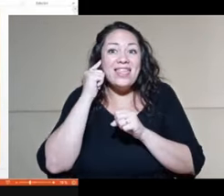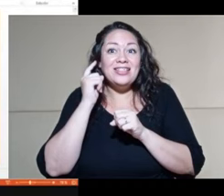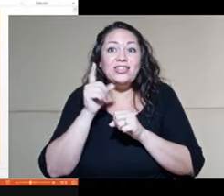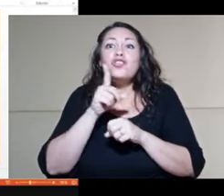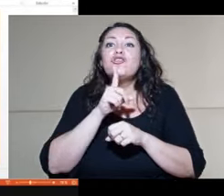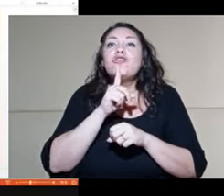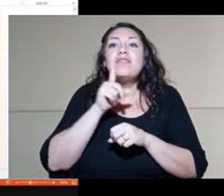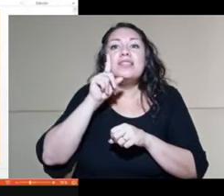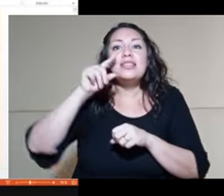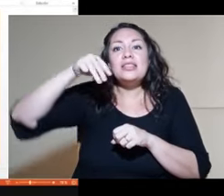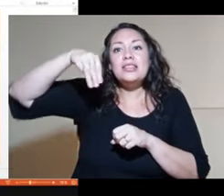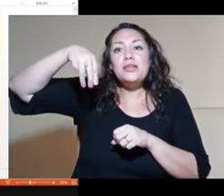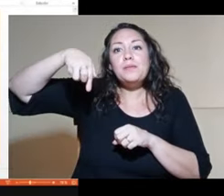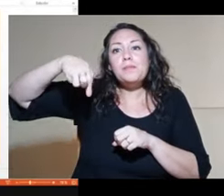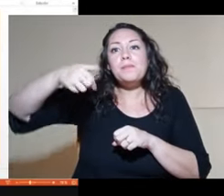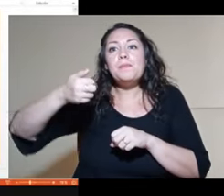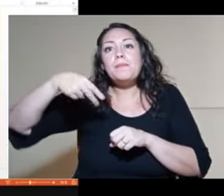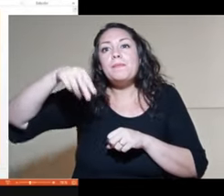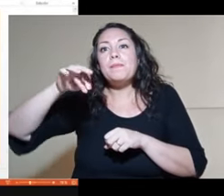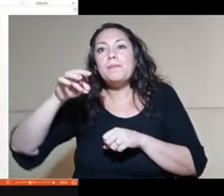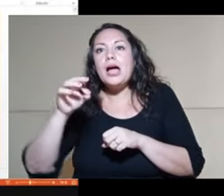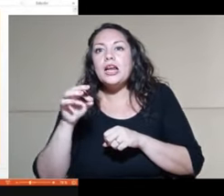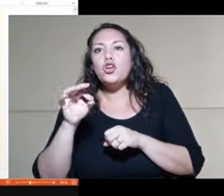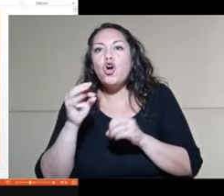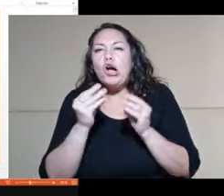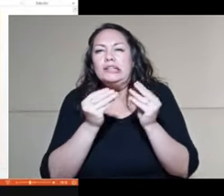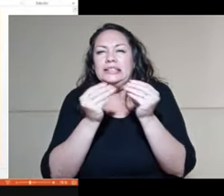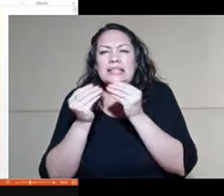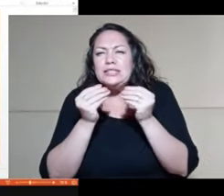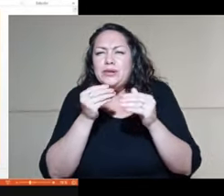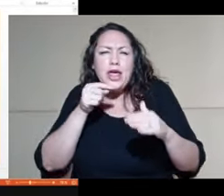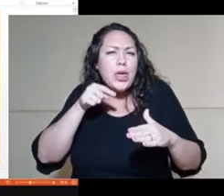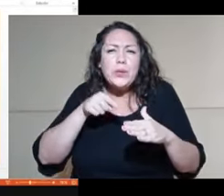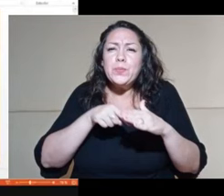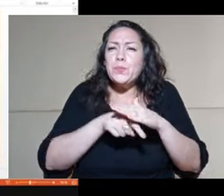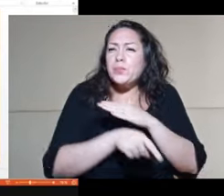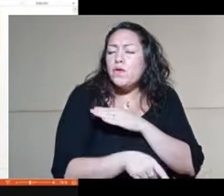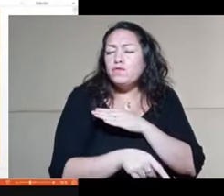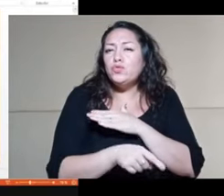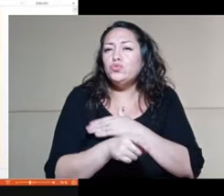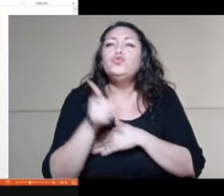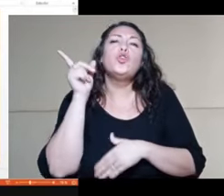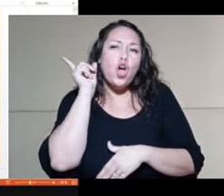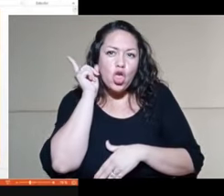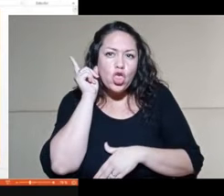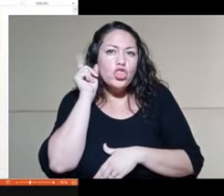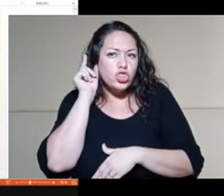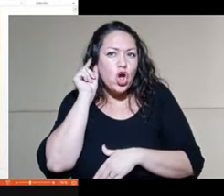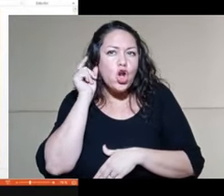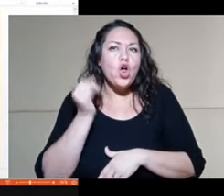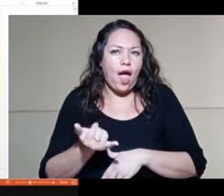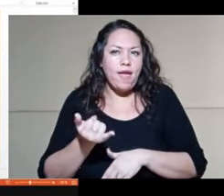mucha terminación nerviosa nociceptiva, es decir, para el dolor, ¿no? Por eso un alarido, un grito, produce un dolor muy grande